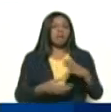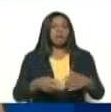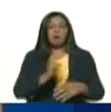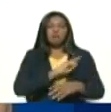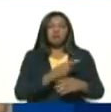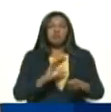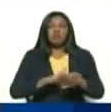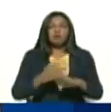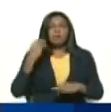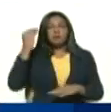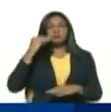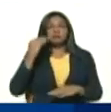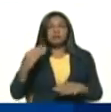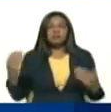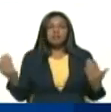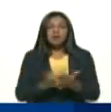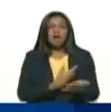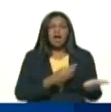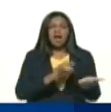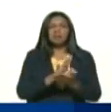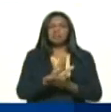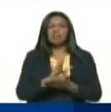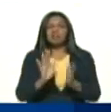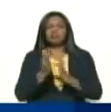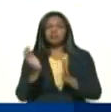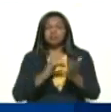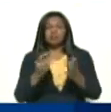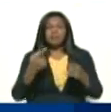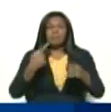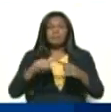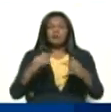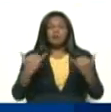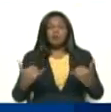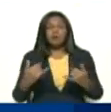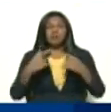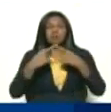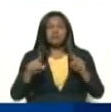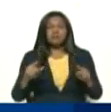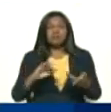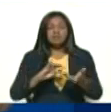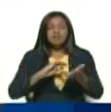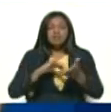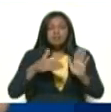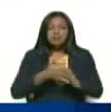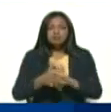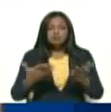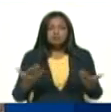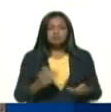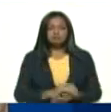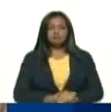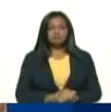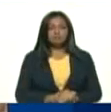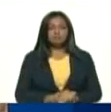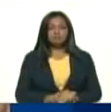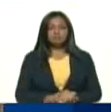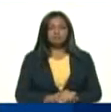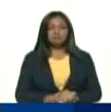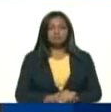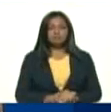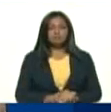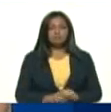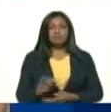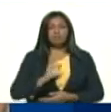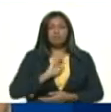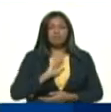porque creían que ya se lo habían quitado del medio. Resulta que ahora, ¿y qué pasó? Incluso en los mismos, la